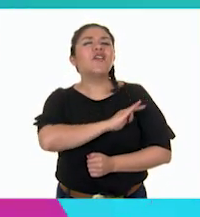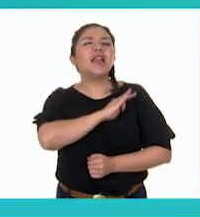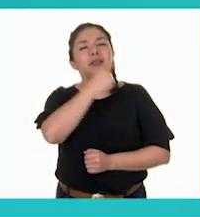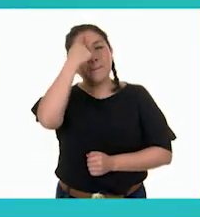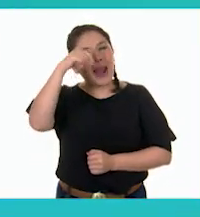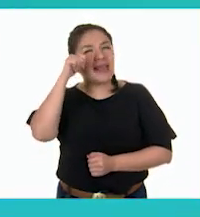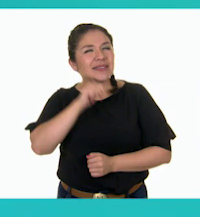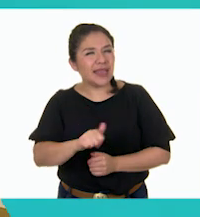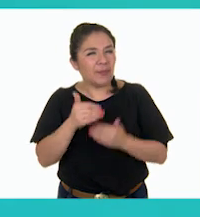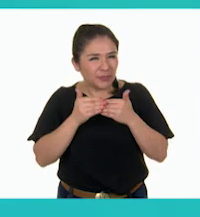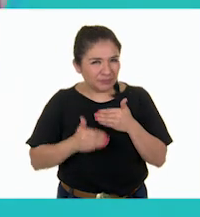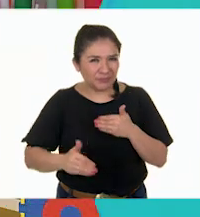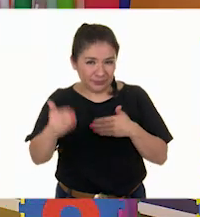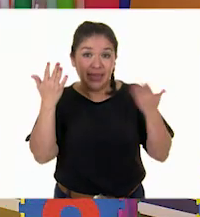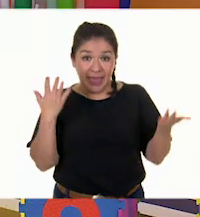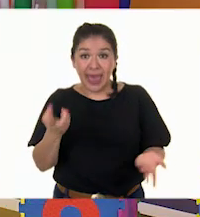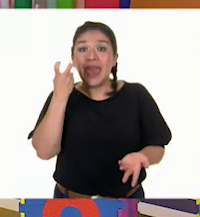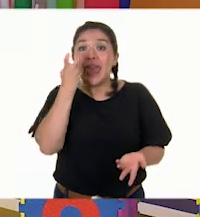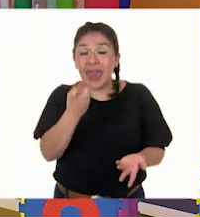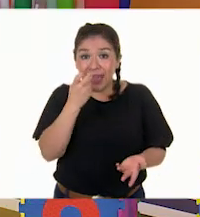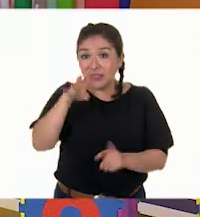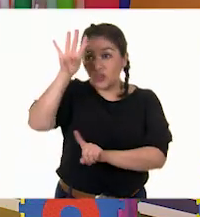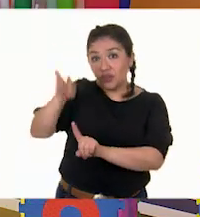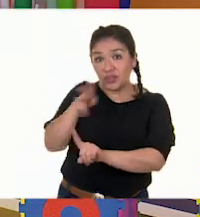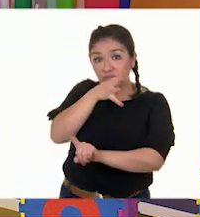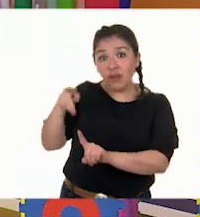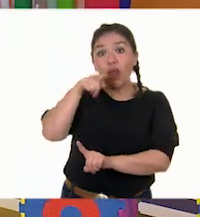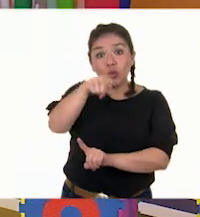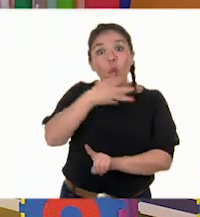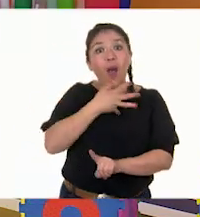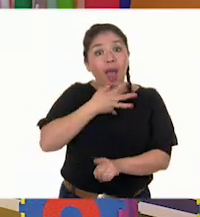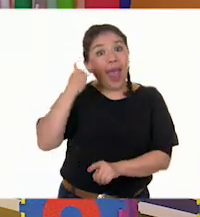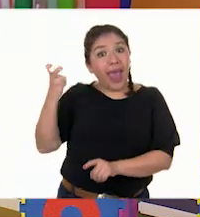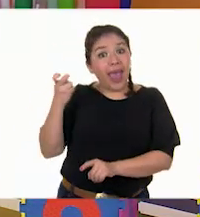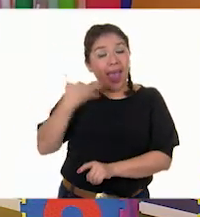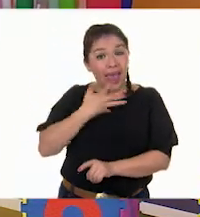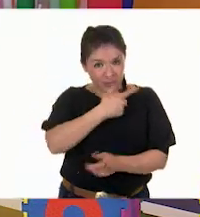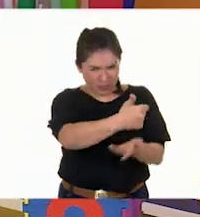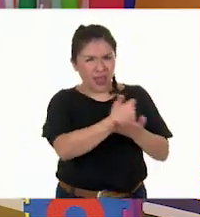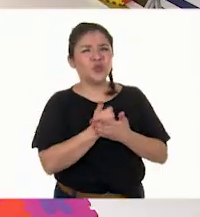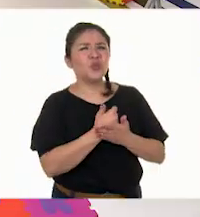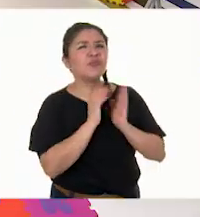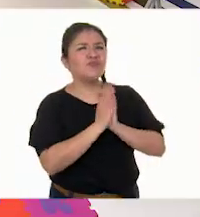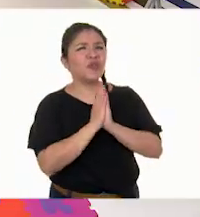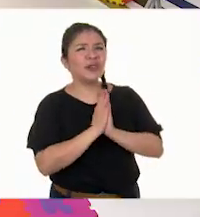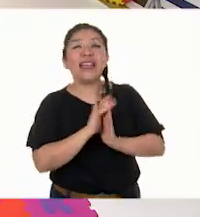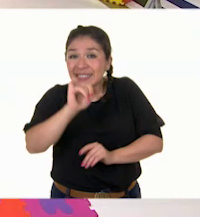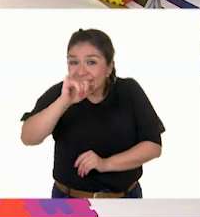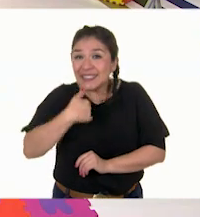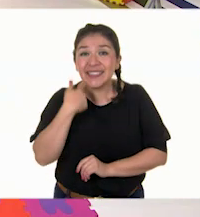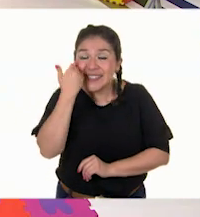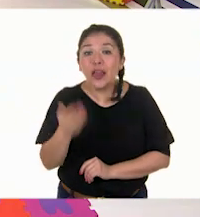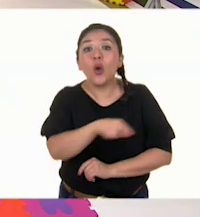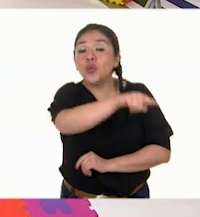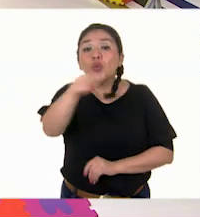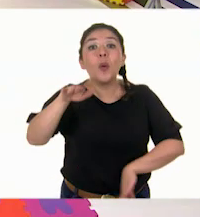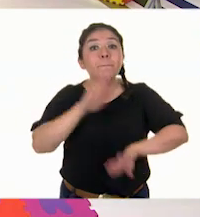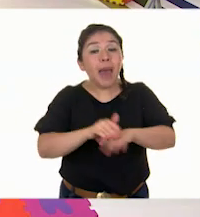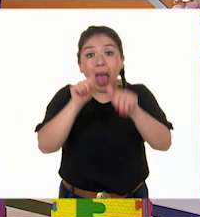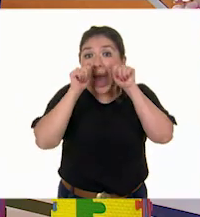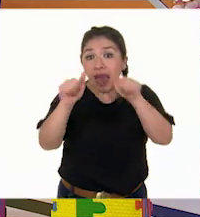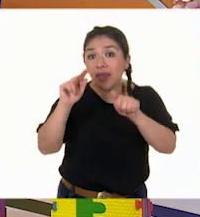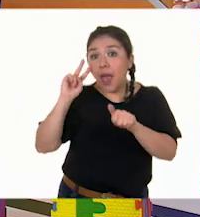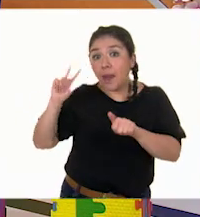siempre, ¿verdad? Bueno, pues esa tabla la tenemos aquí. ¿Me ayudas? Sí. Niñas, niños, pongan mucha